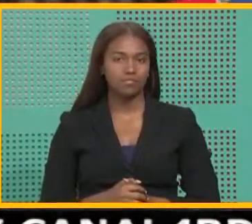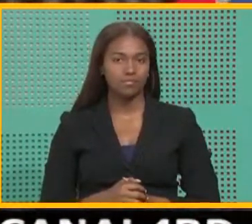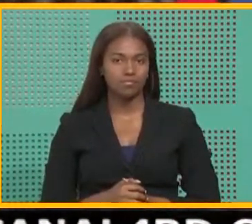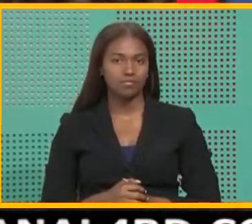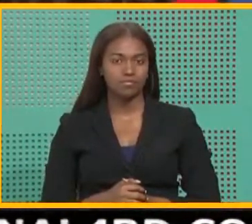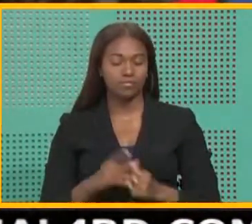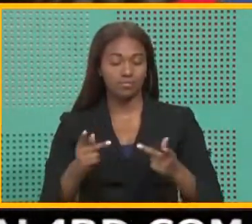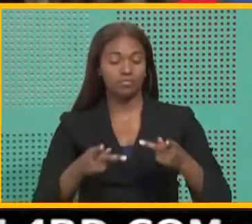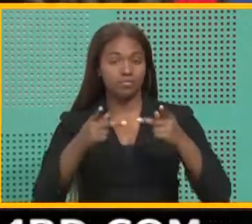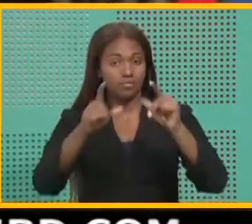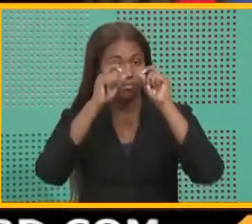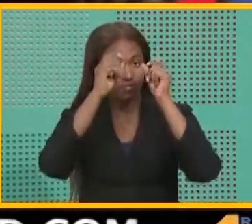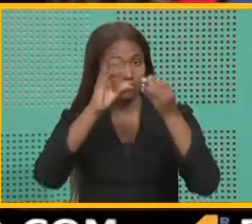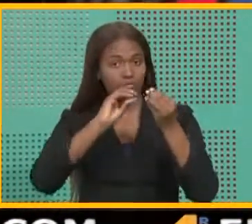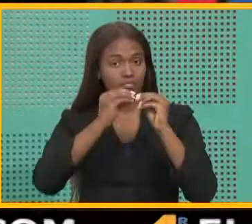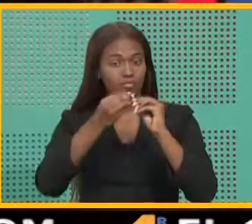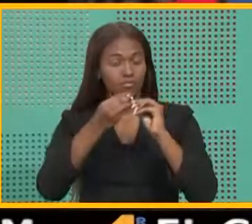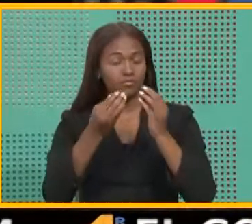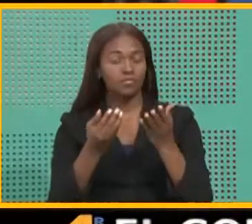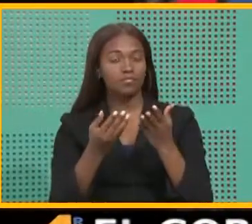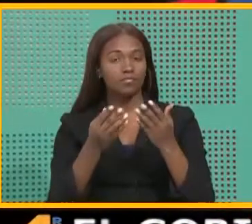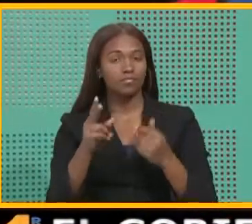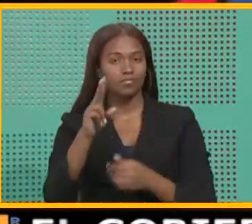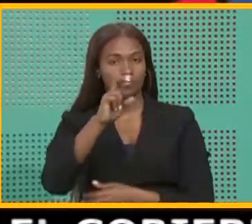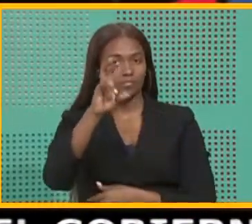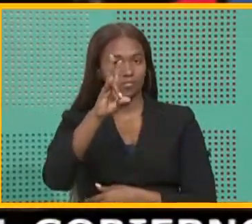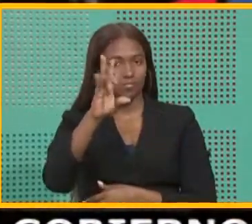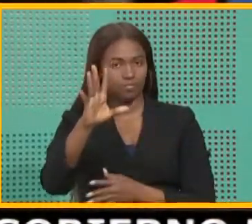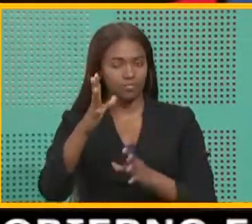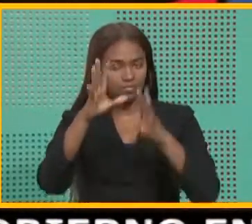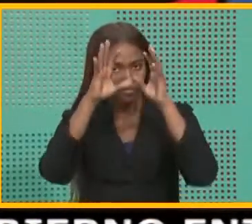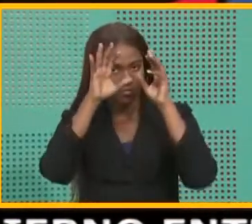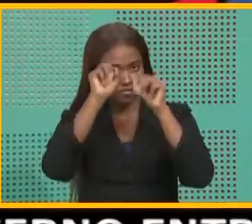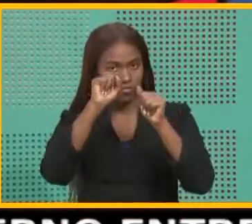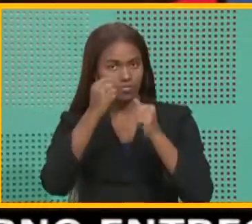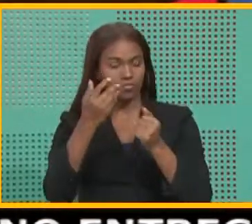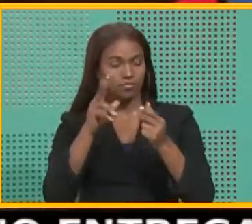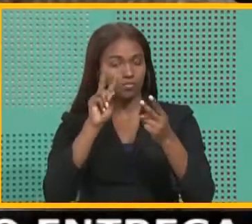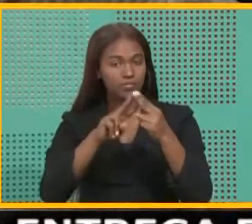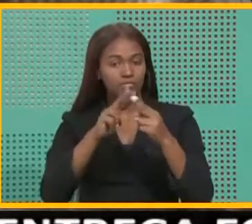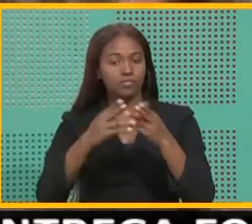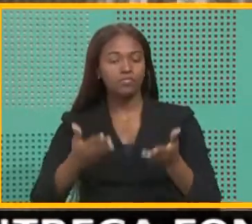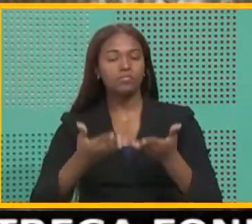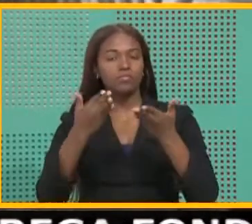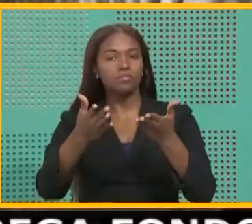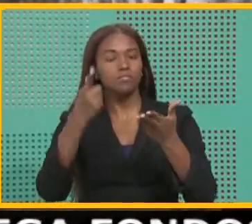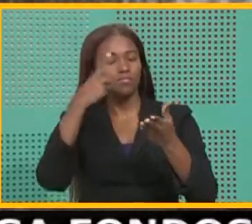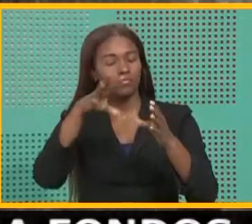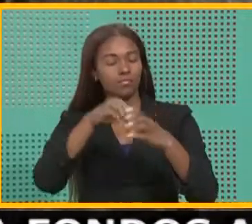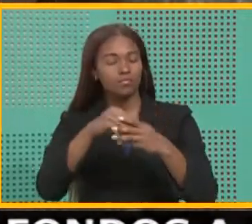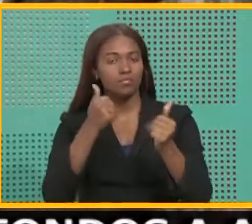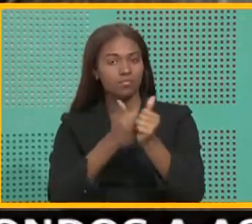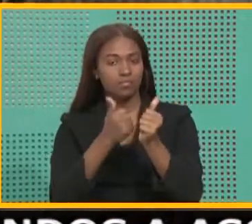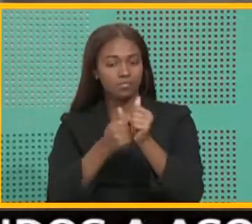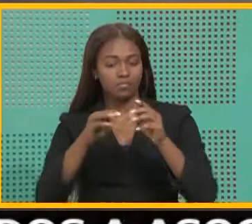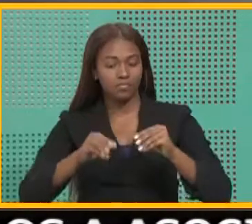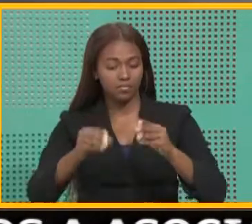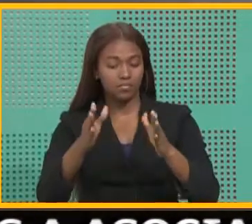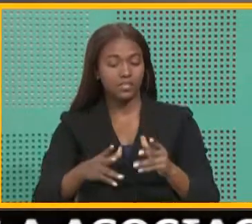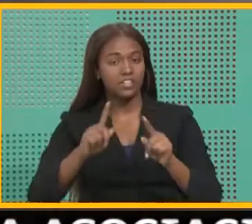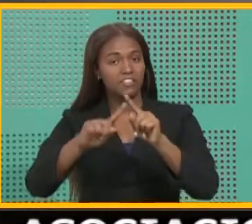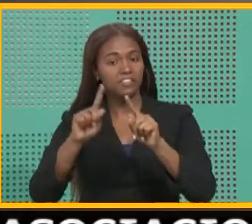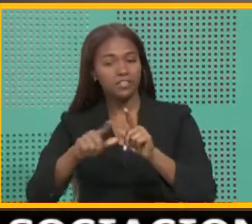En la visita sorpresa 275, el presidente Danilo Medina conoció la propuesta para desarrollar la producción agrícola en